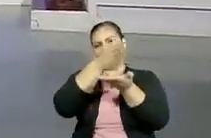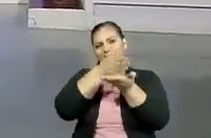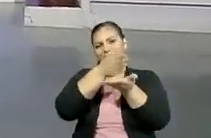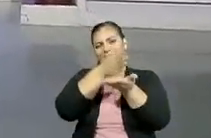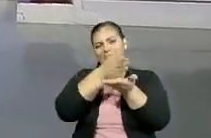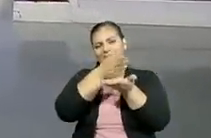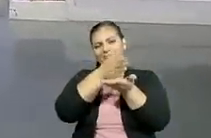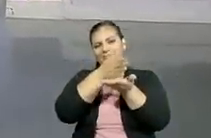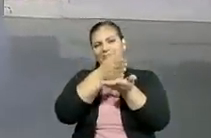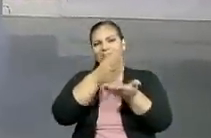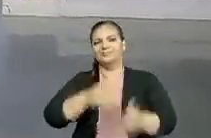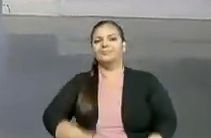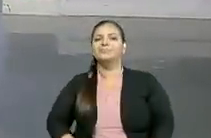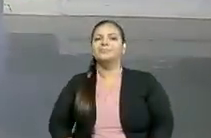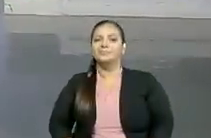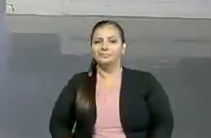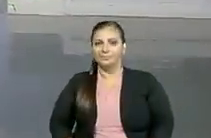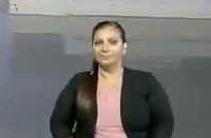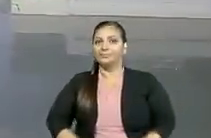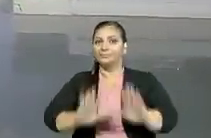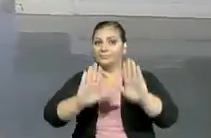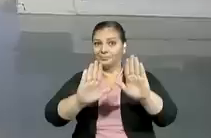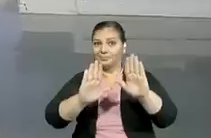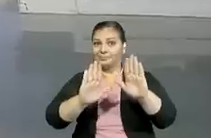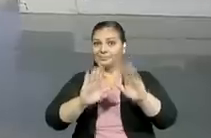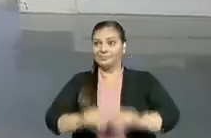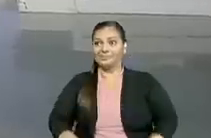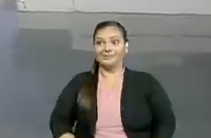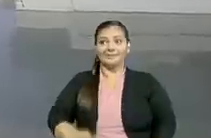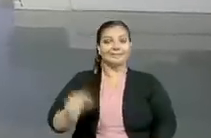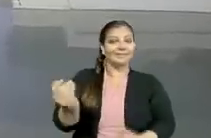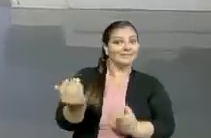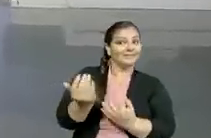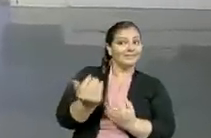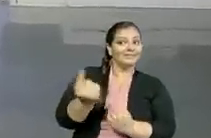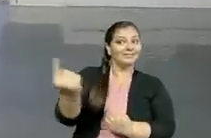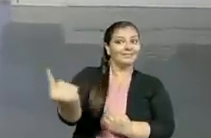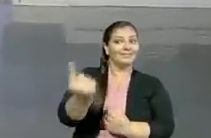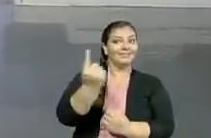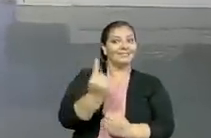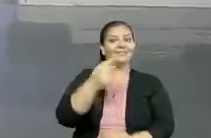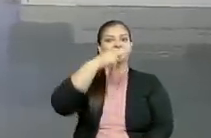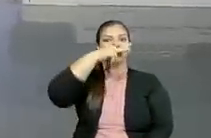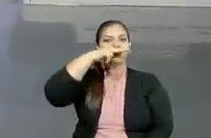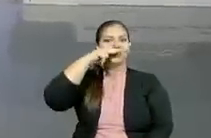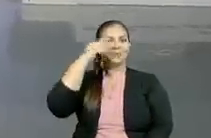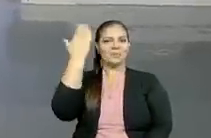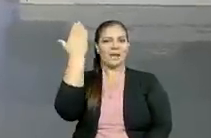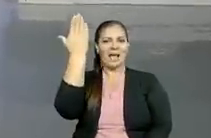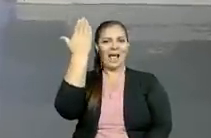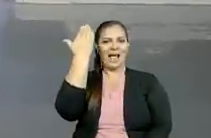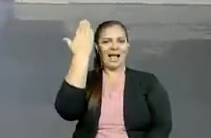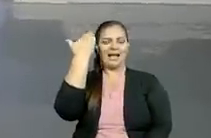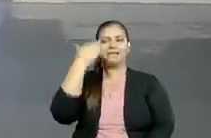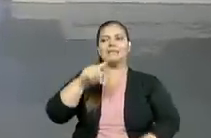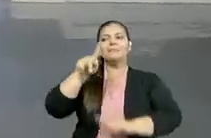Bien, José Luis y amables televidentes, es momento de ir a una nueva pausa. Claro que sí, no sin antes avisarles que ya tenemos acá en nuestro estudio al burgomaestre de la